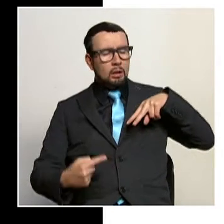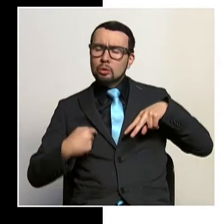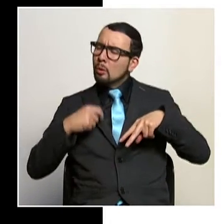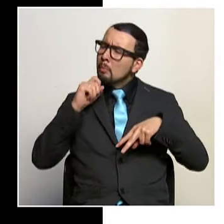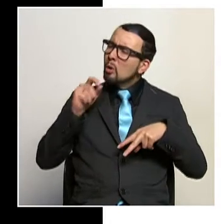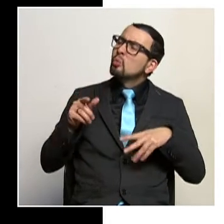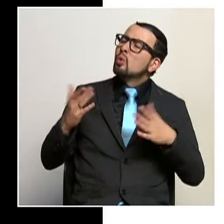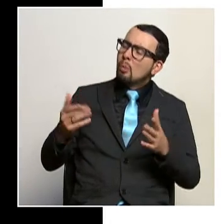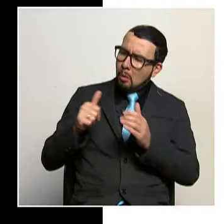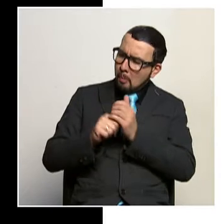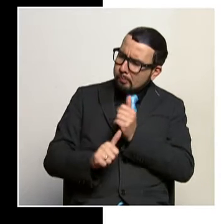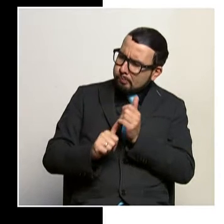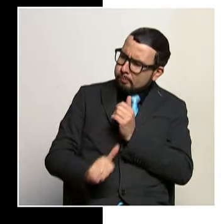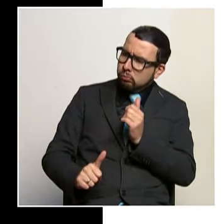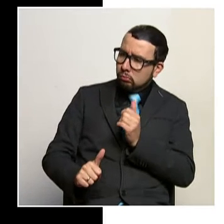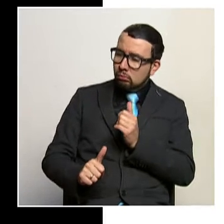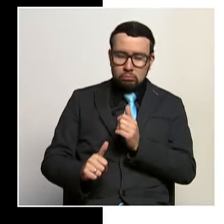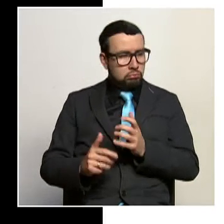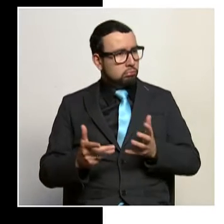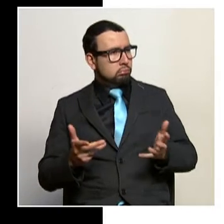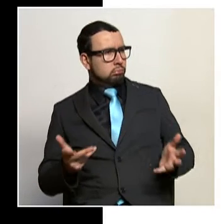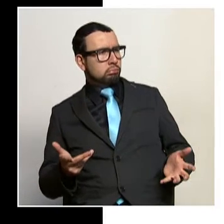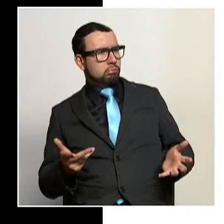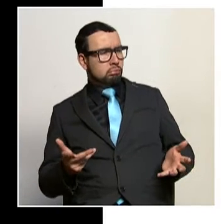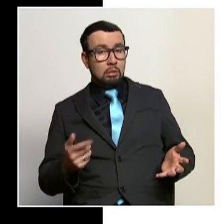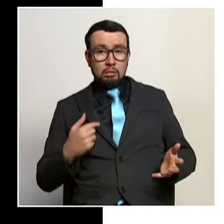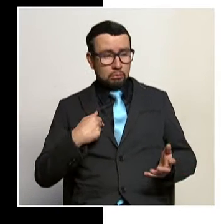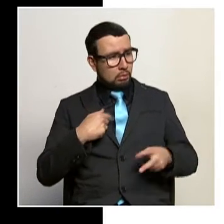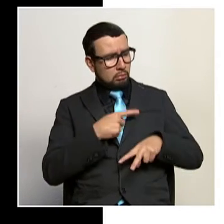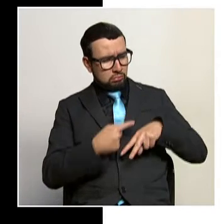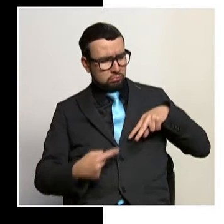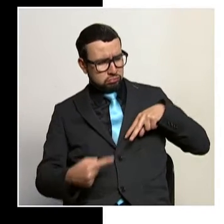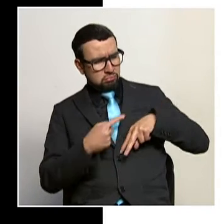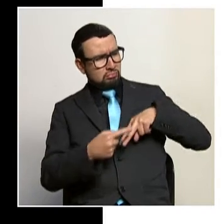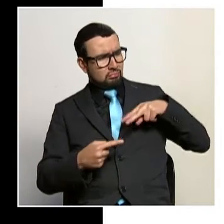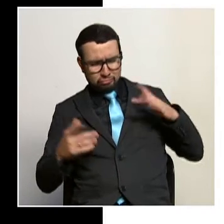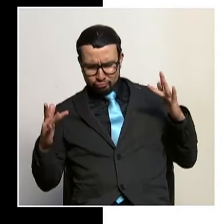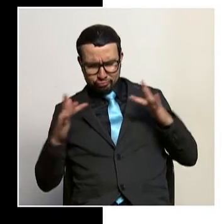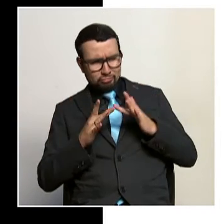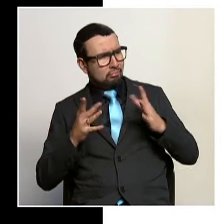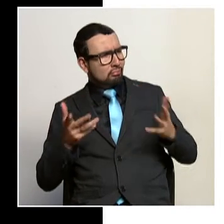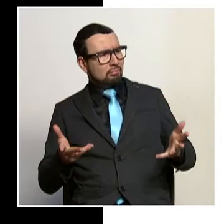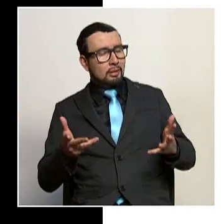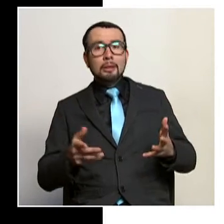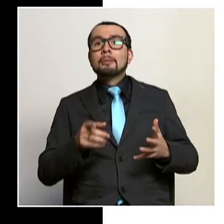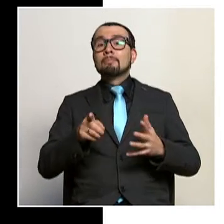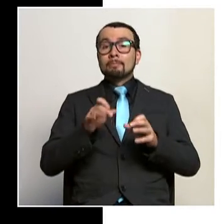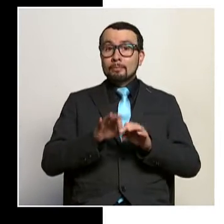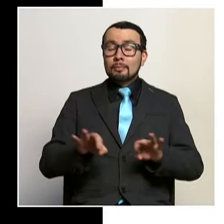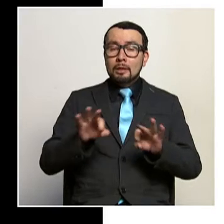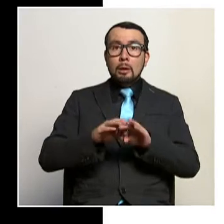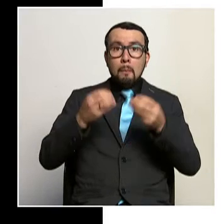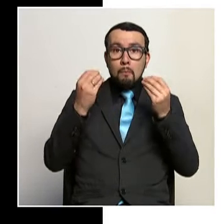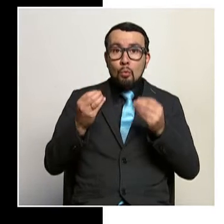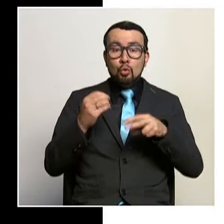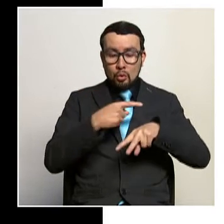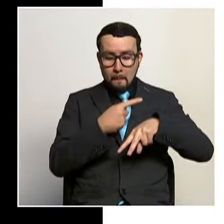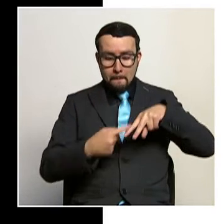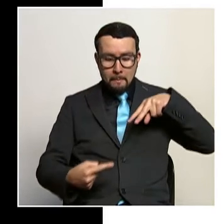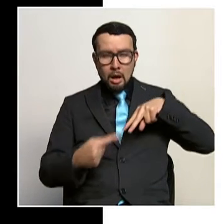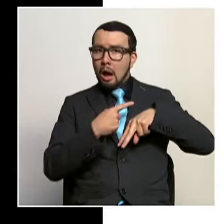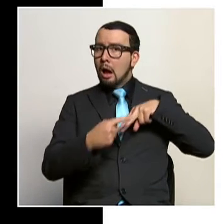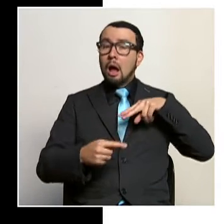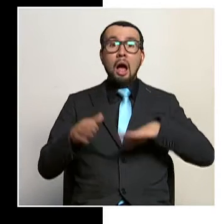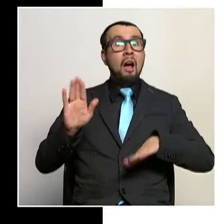haciendo el cuerpo? Y la paciente generalmente con trastorno de varices, una de las causas más importantes de varices que nunca inclusive se